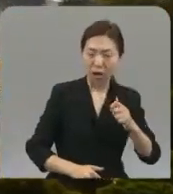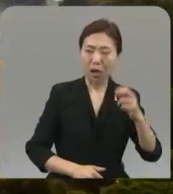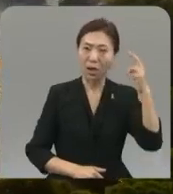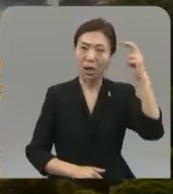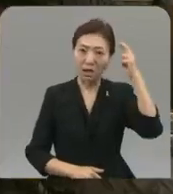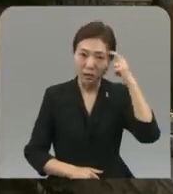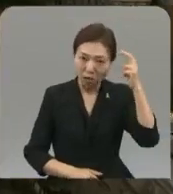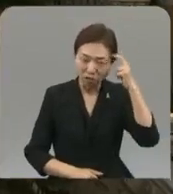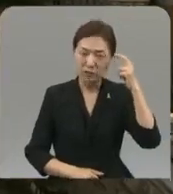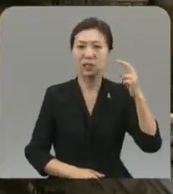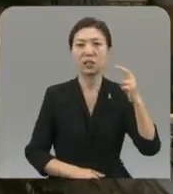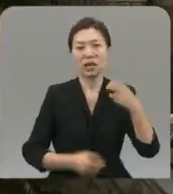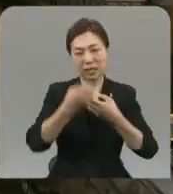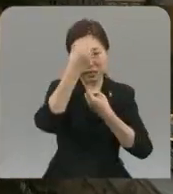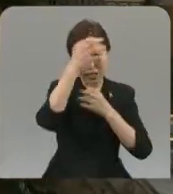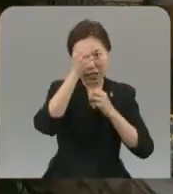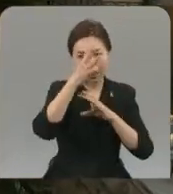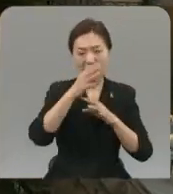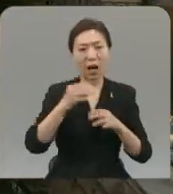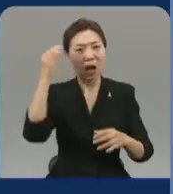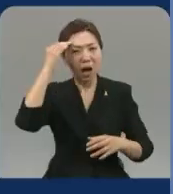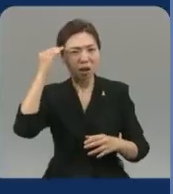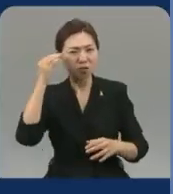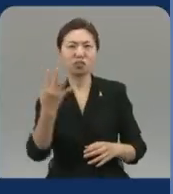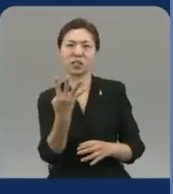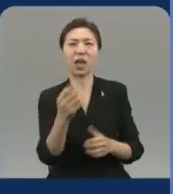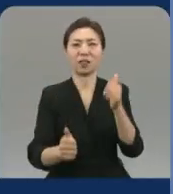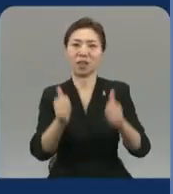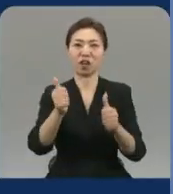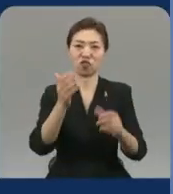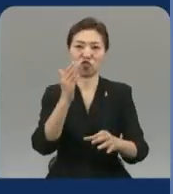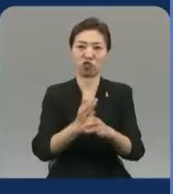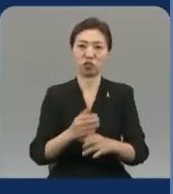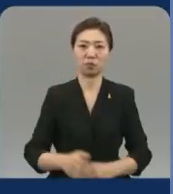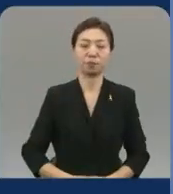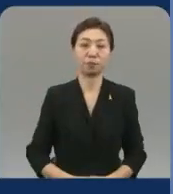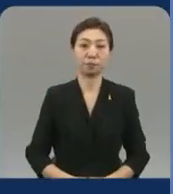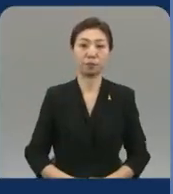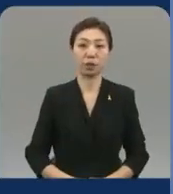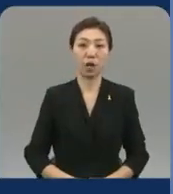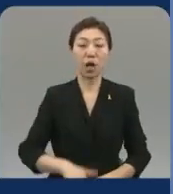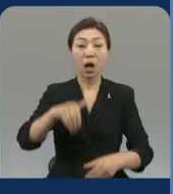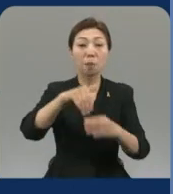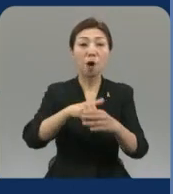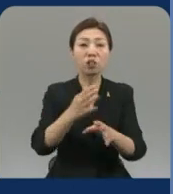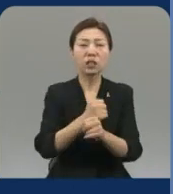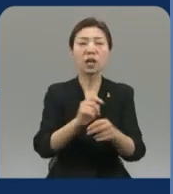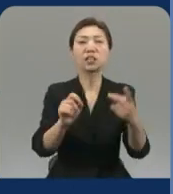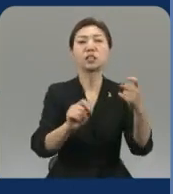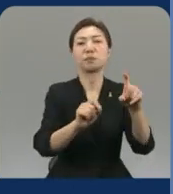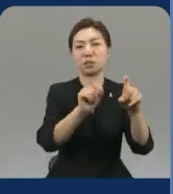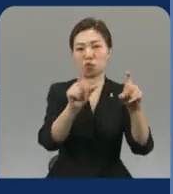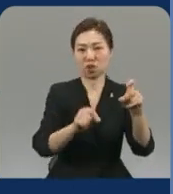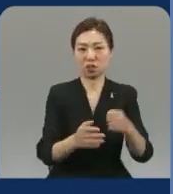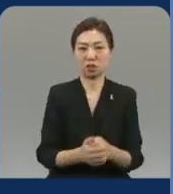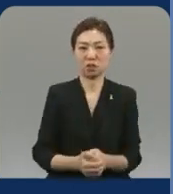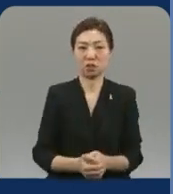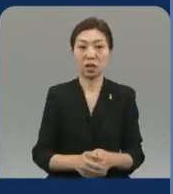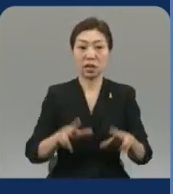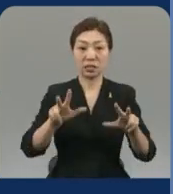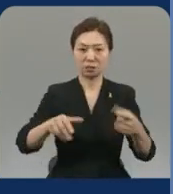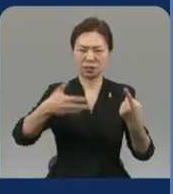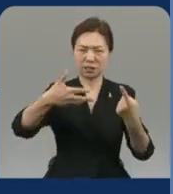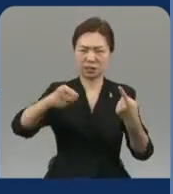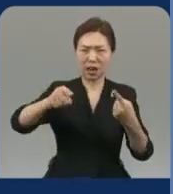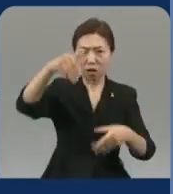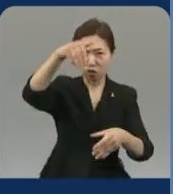pulsan la Expo mundial atraerá unos 50 millones de visitantes a Corea del Sur dejando un efecto económico equivalente a 61 billones de